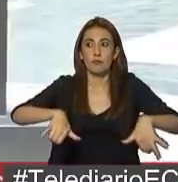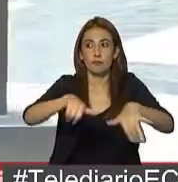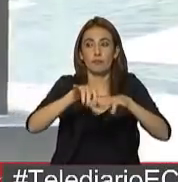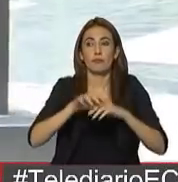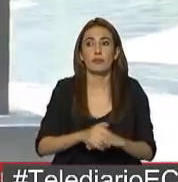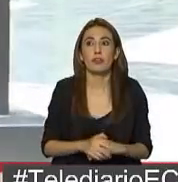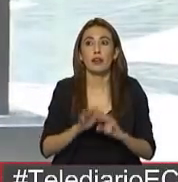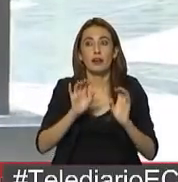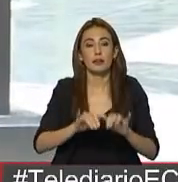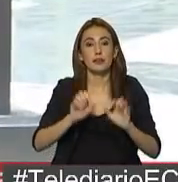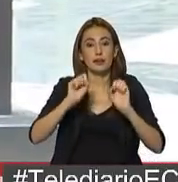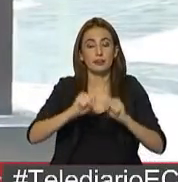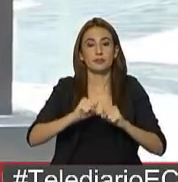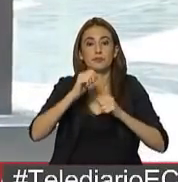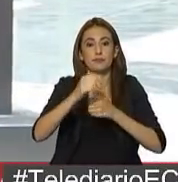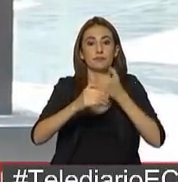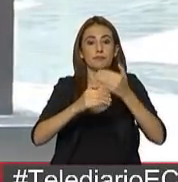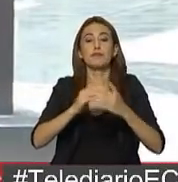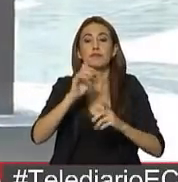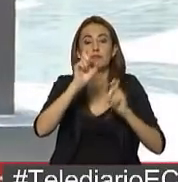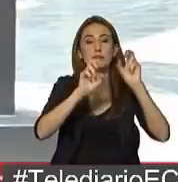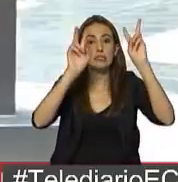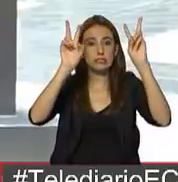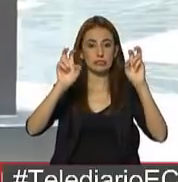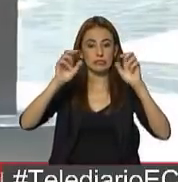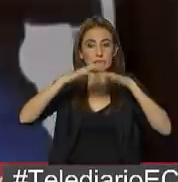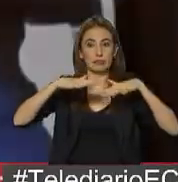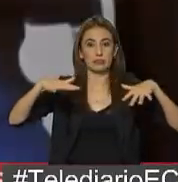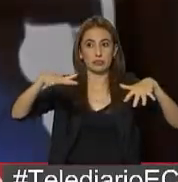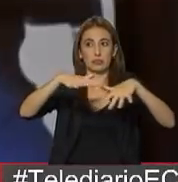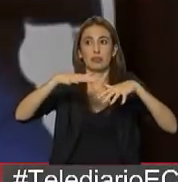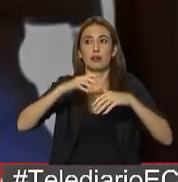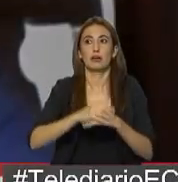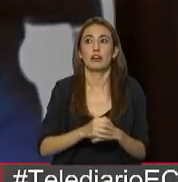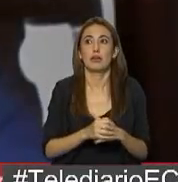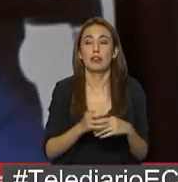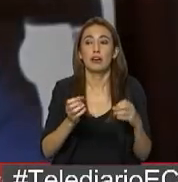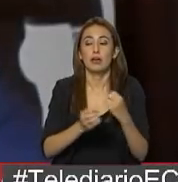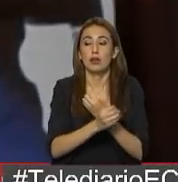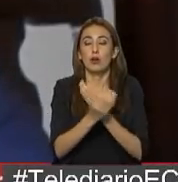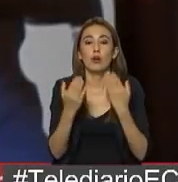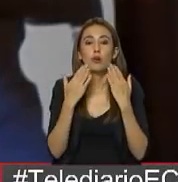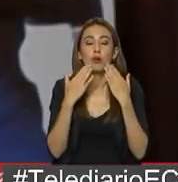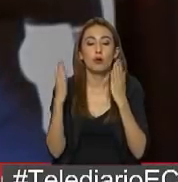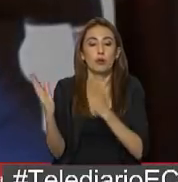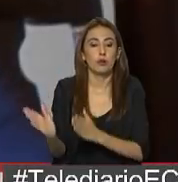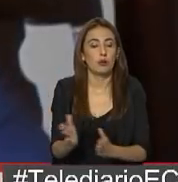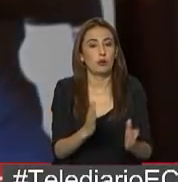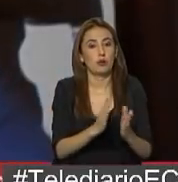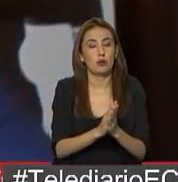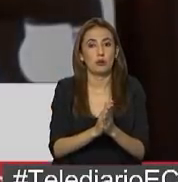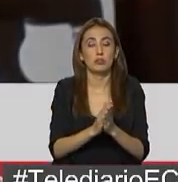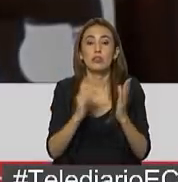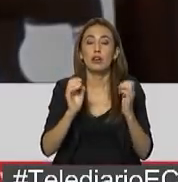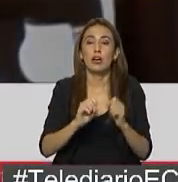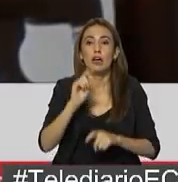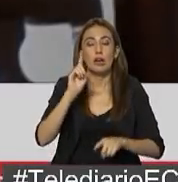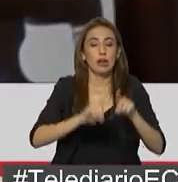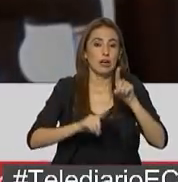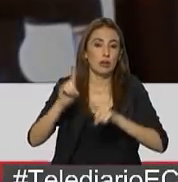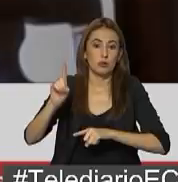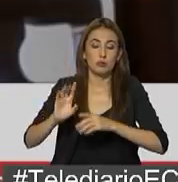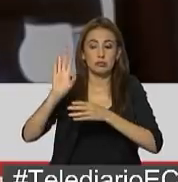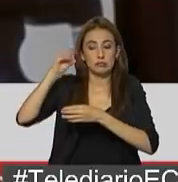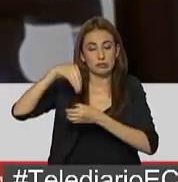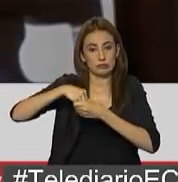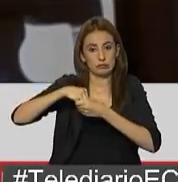manifiesta el jurista especializado en temas de arbitraje Patrick Barrera. Esta es una fase, yo diría, de cuarentena. Vamos a